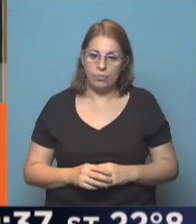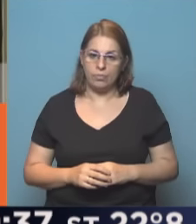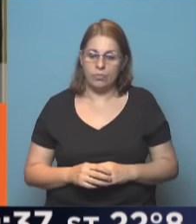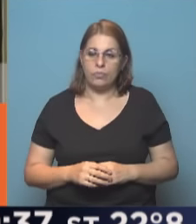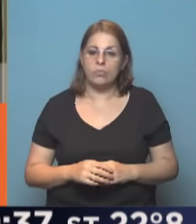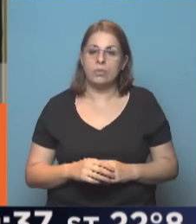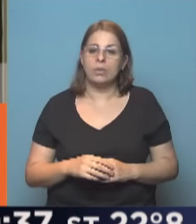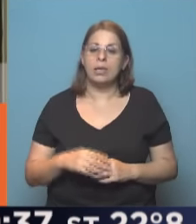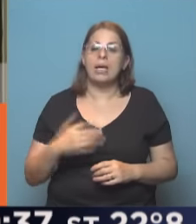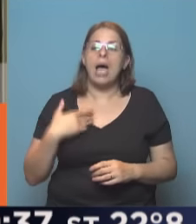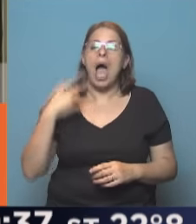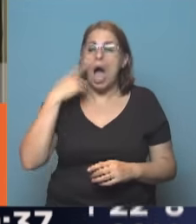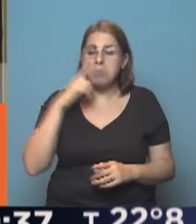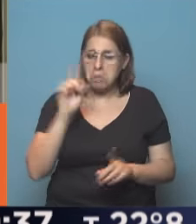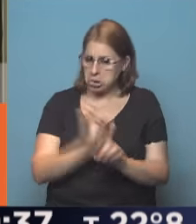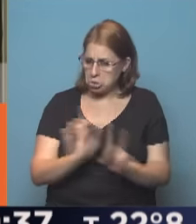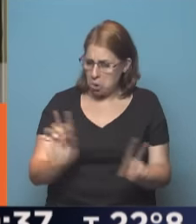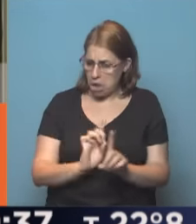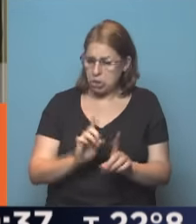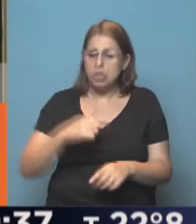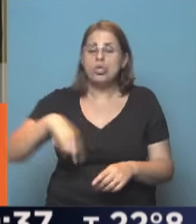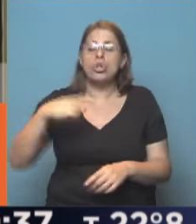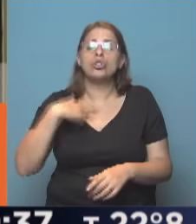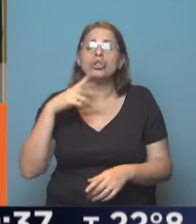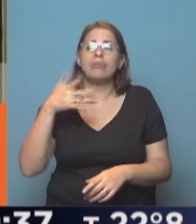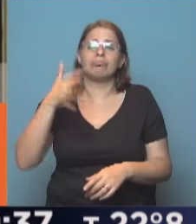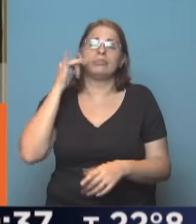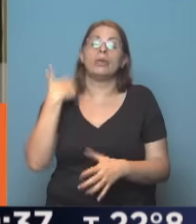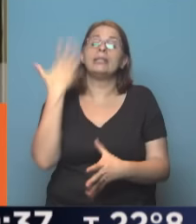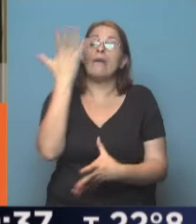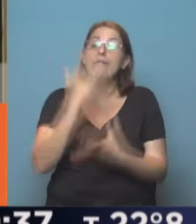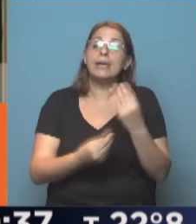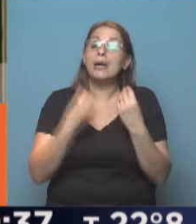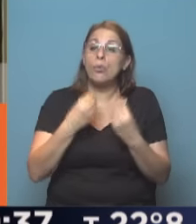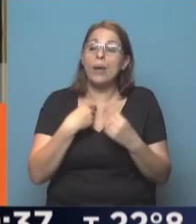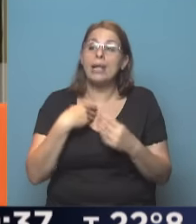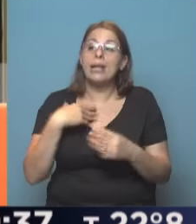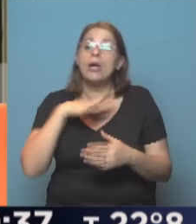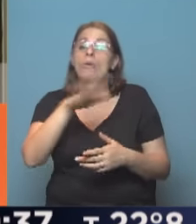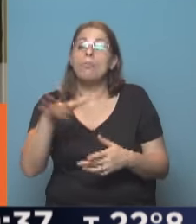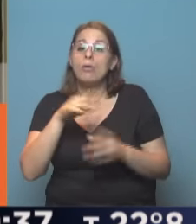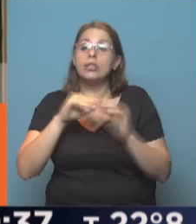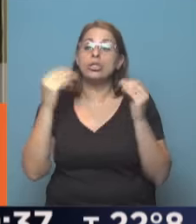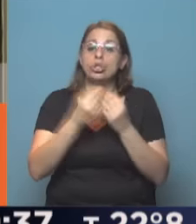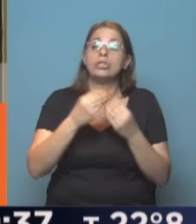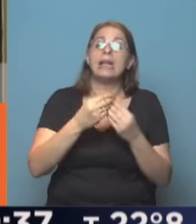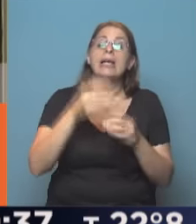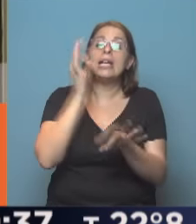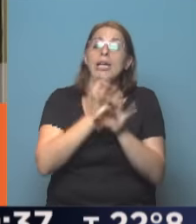No hubo animosidad. Nosotros lo que sí vemos, la falla fue que había que enviar una población de unas 13.000 escuelas,